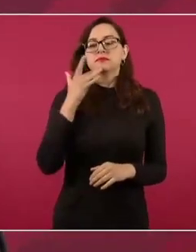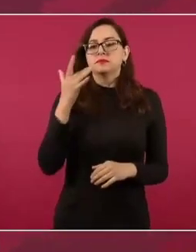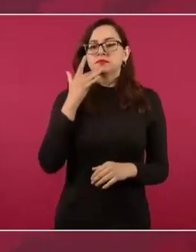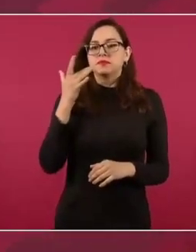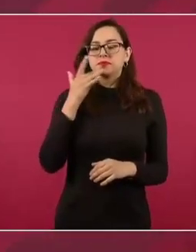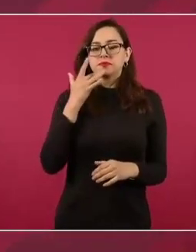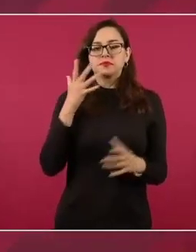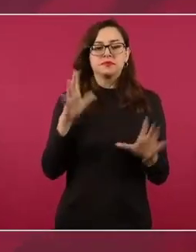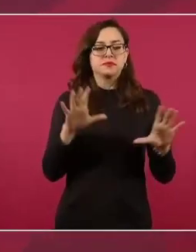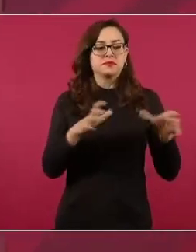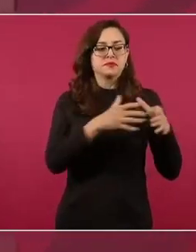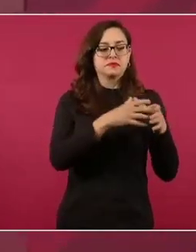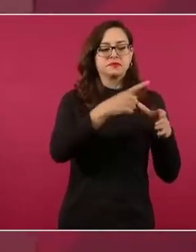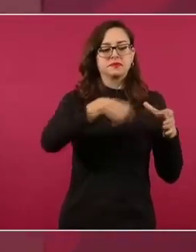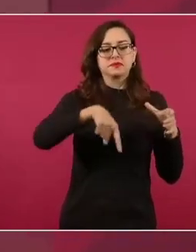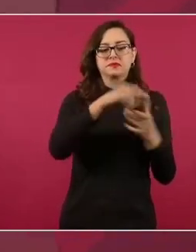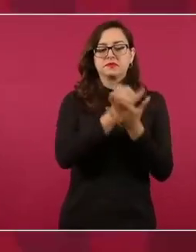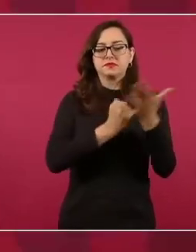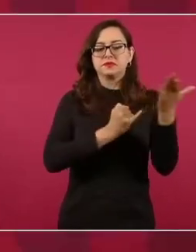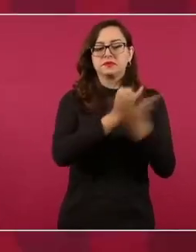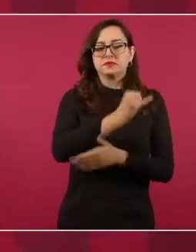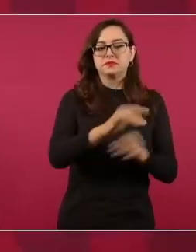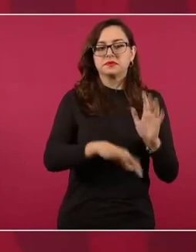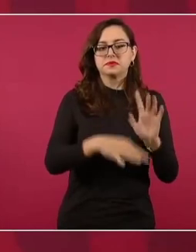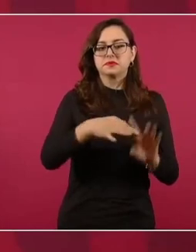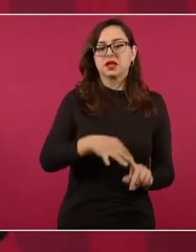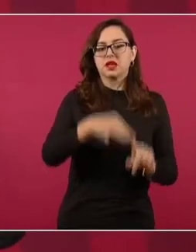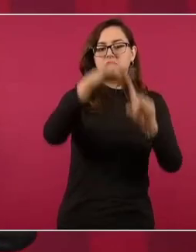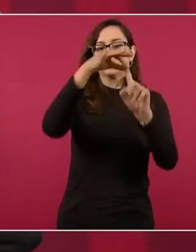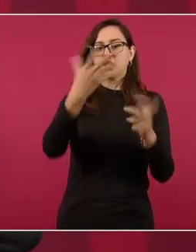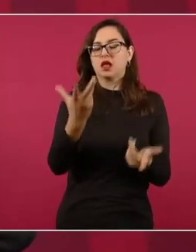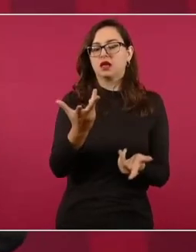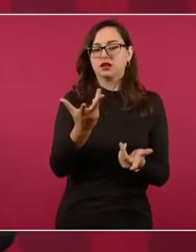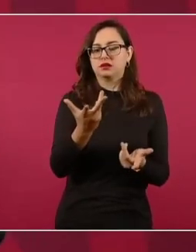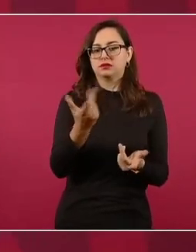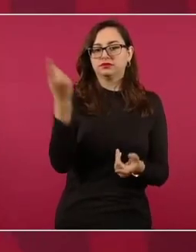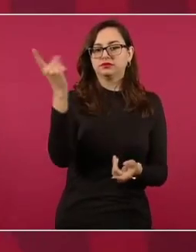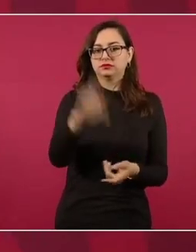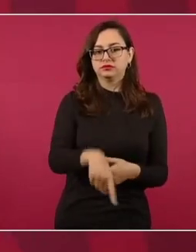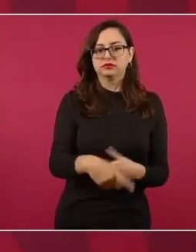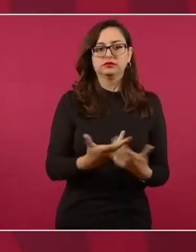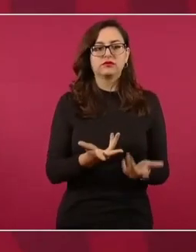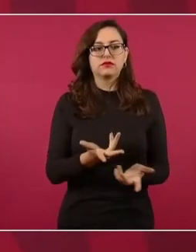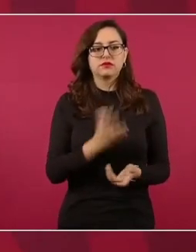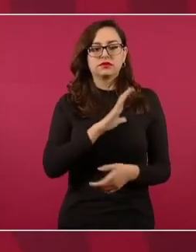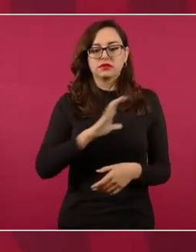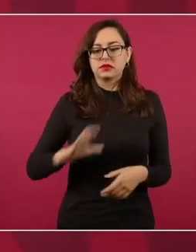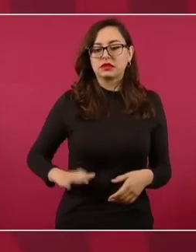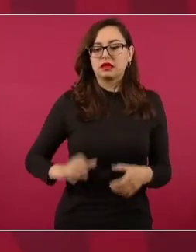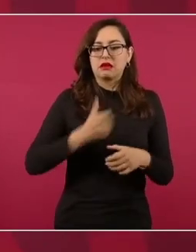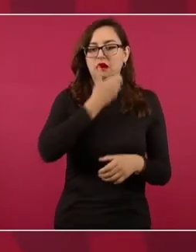electores, que no haya dedazo, que no haya tapados,